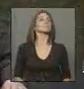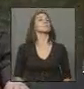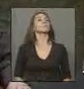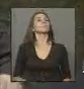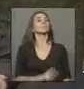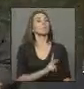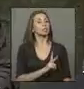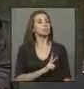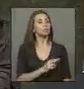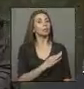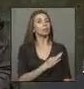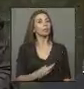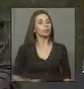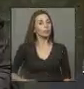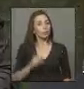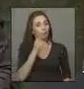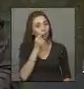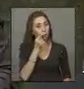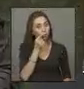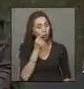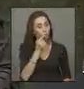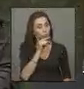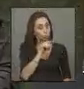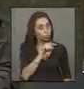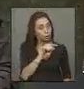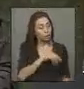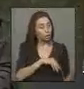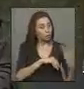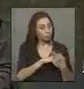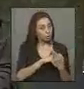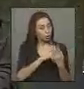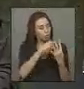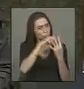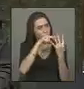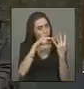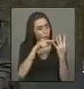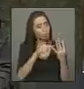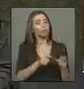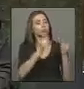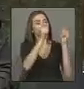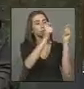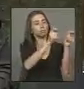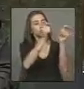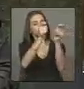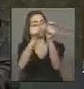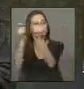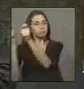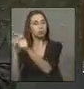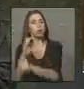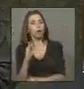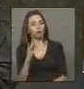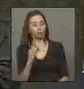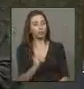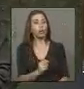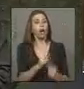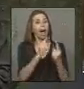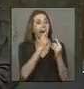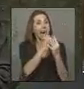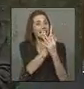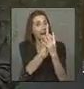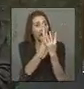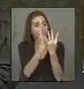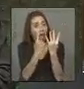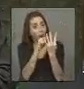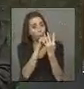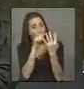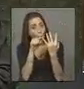Honorable señor diputado, se enviarán todos los oficios solicitados por usted. En cada uno de